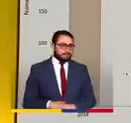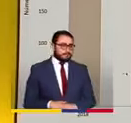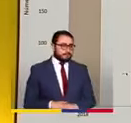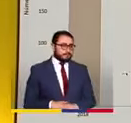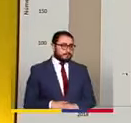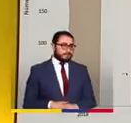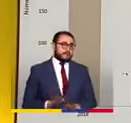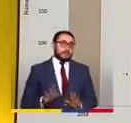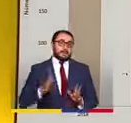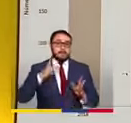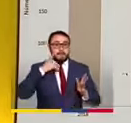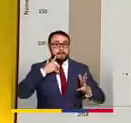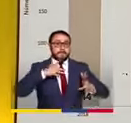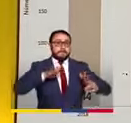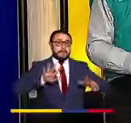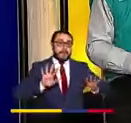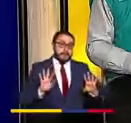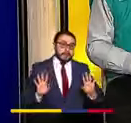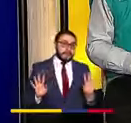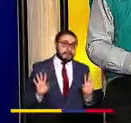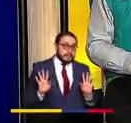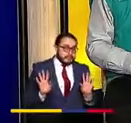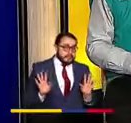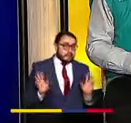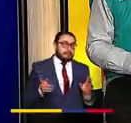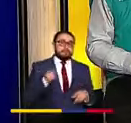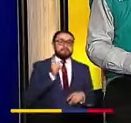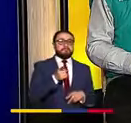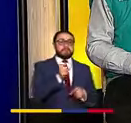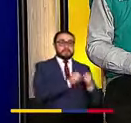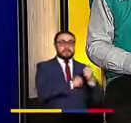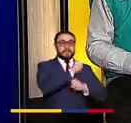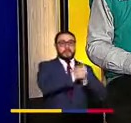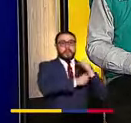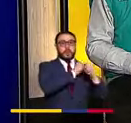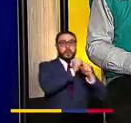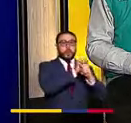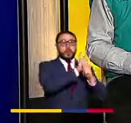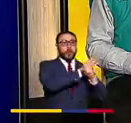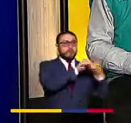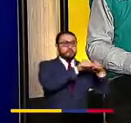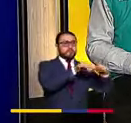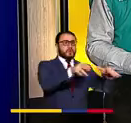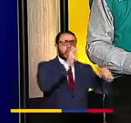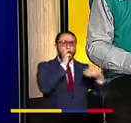Subregistros puede ser, sí. Porque ¿por qué en el año del COVID murieron menos niños?